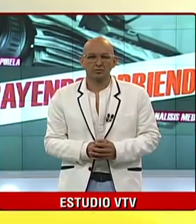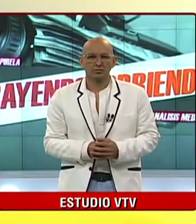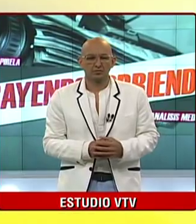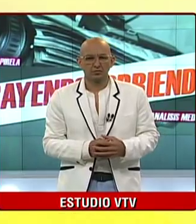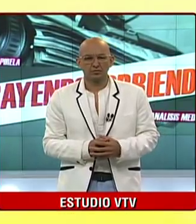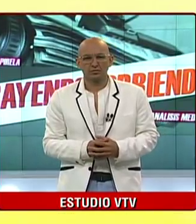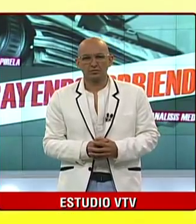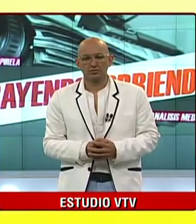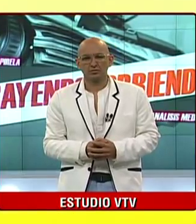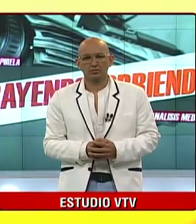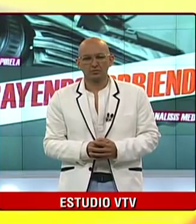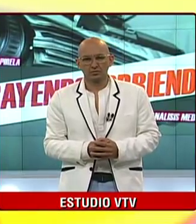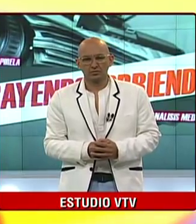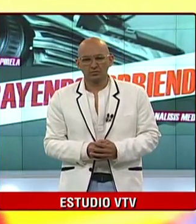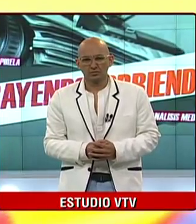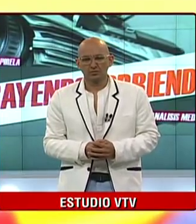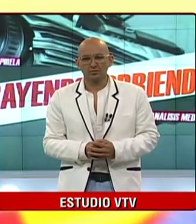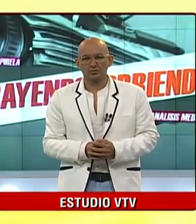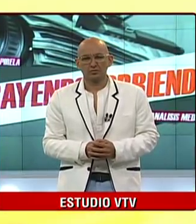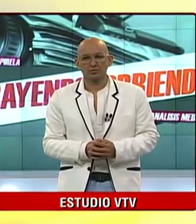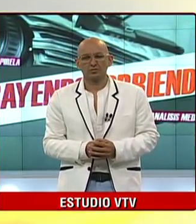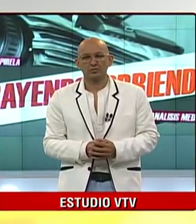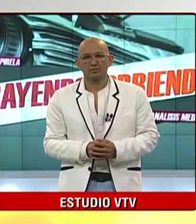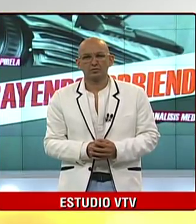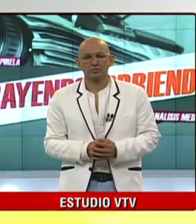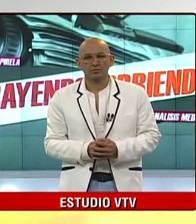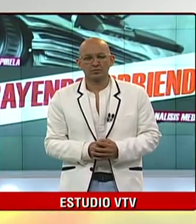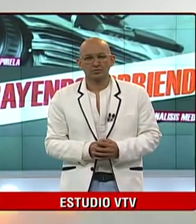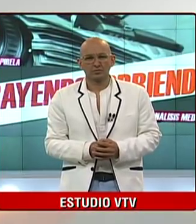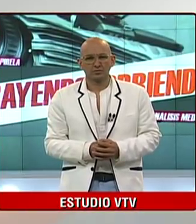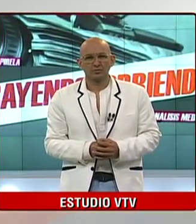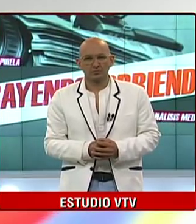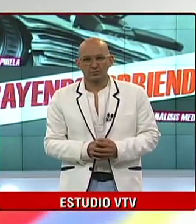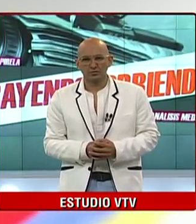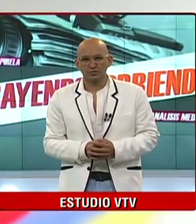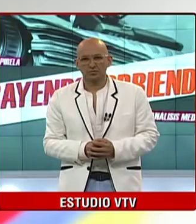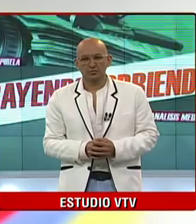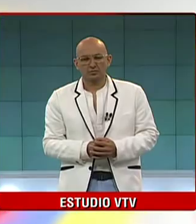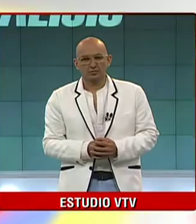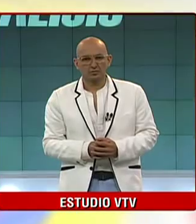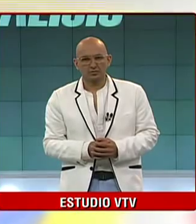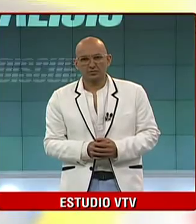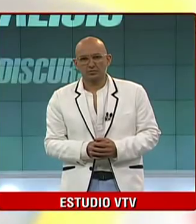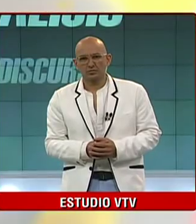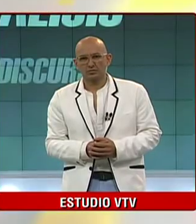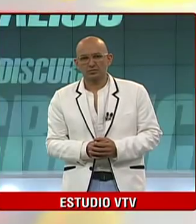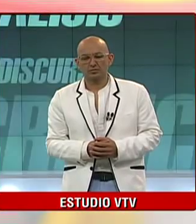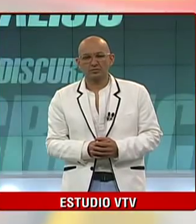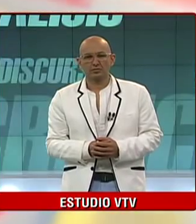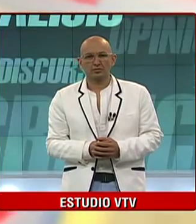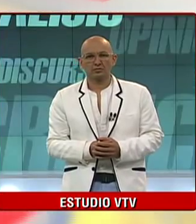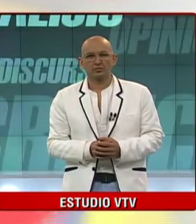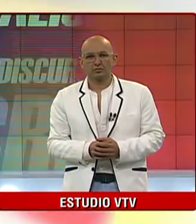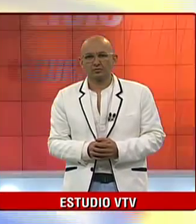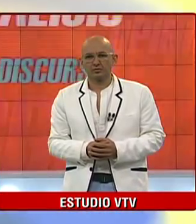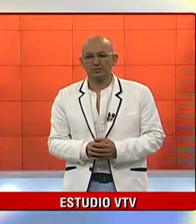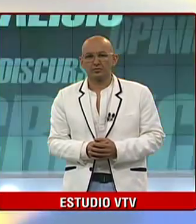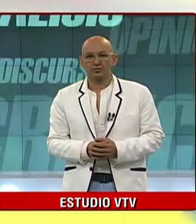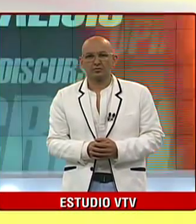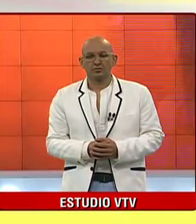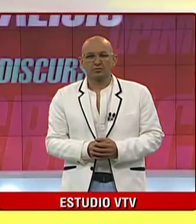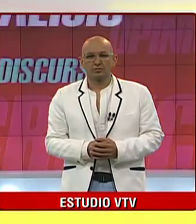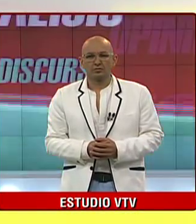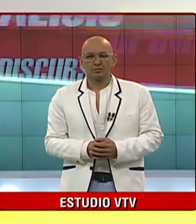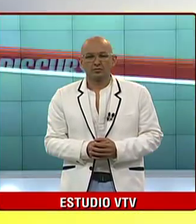luchar. Estudiar y luchar. Amar y luchar, trabajar y luchar. Y en el caso